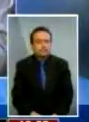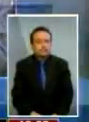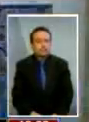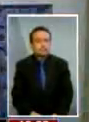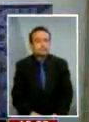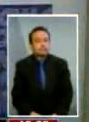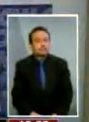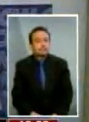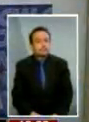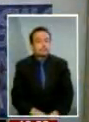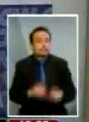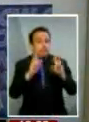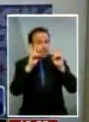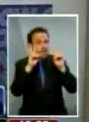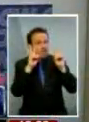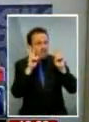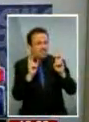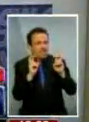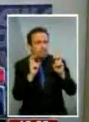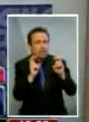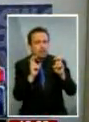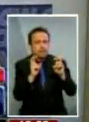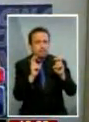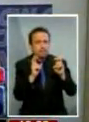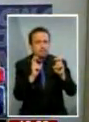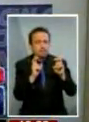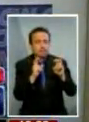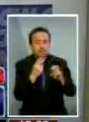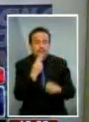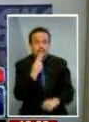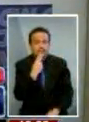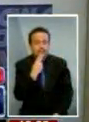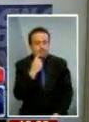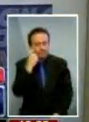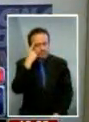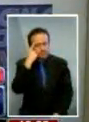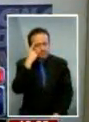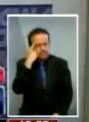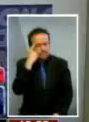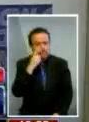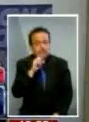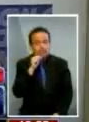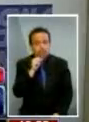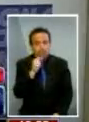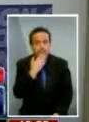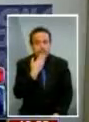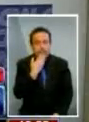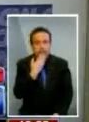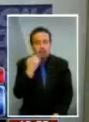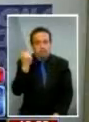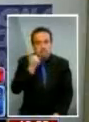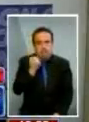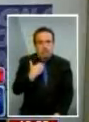Bueno, es un tema de vivir con un estrés permanente pensando en que uno puede ser el próximo.